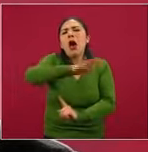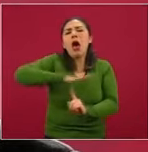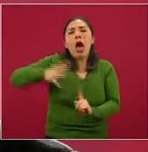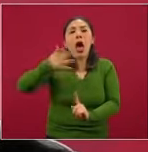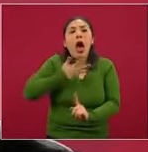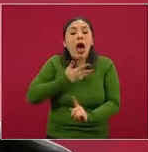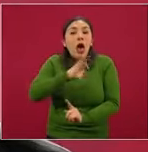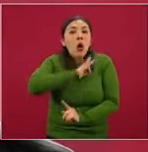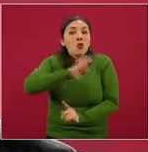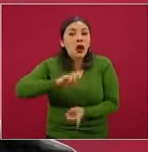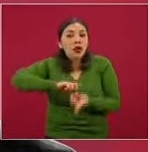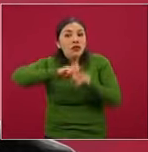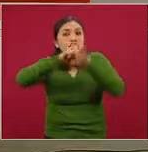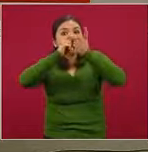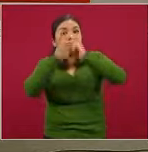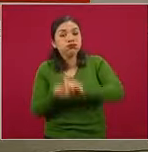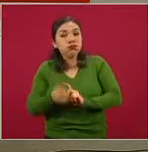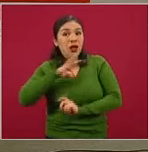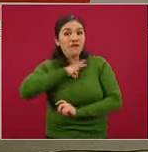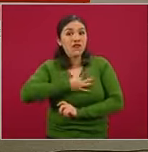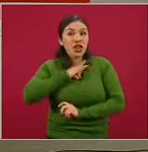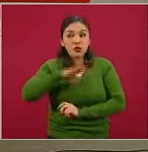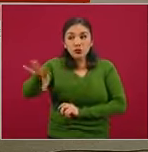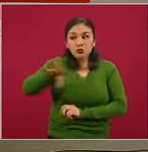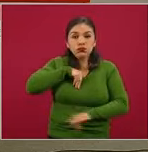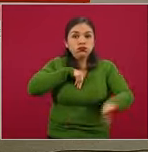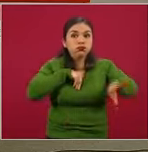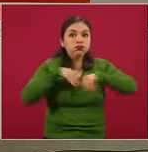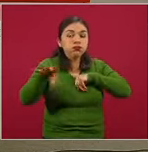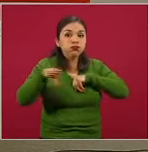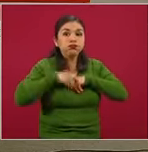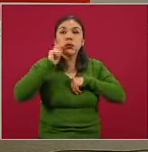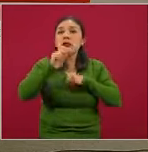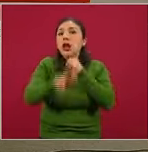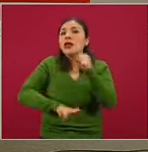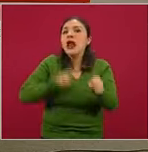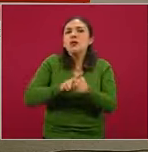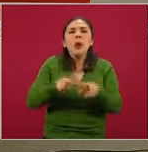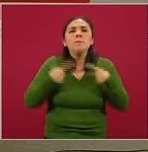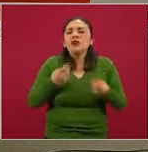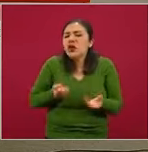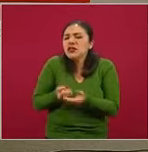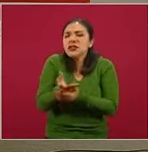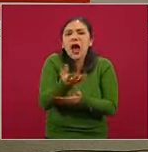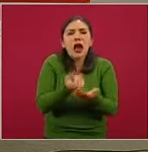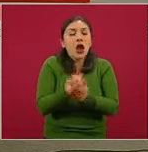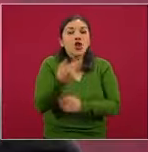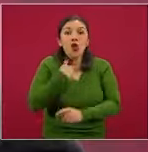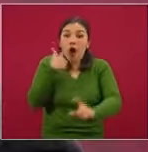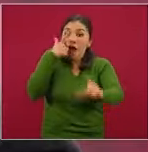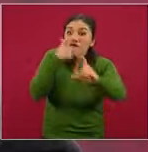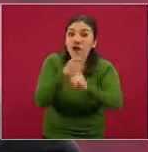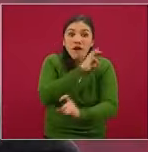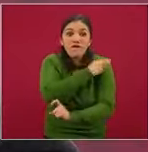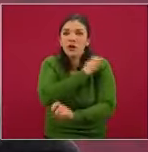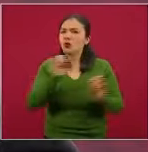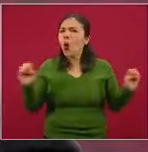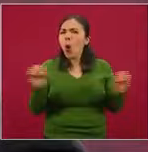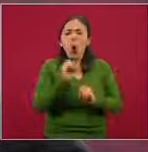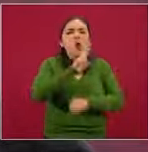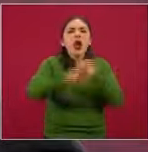podrían llevarles a la exposición al virus SARS-CoV-2. Enfatizo, natural, no se les administra el virus,